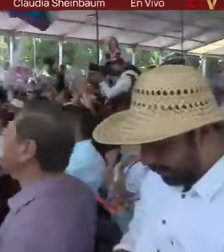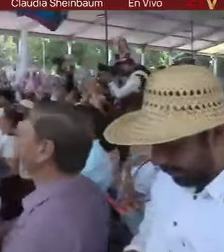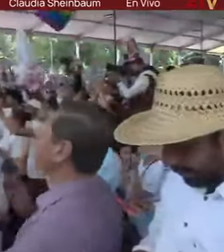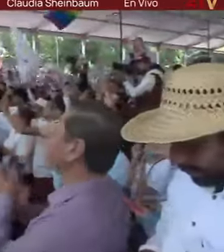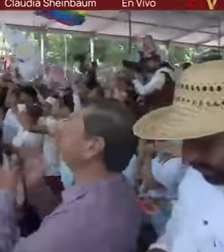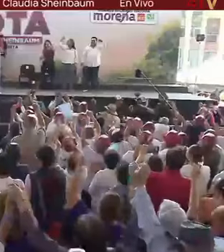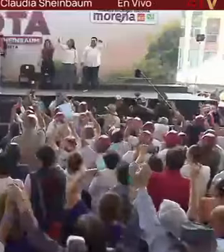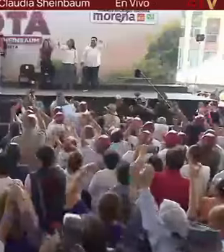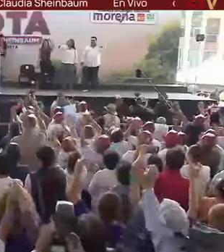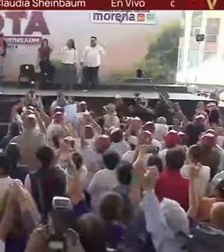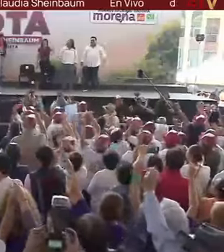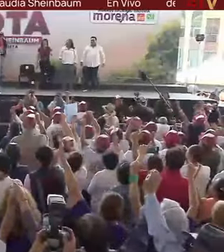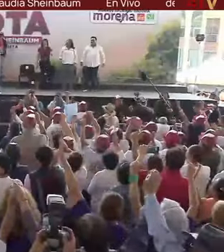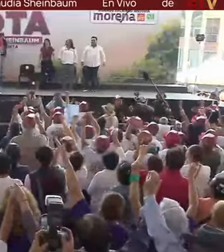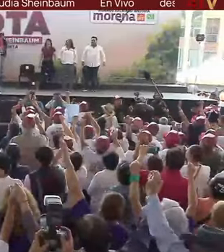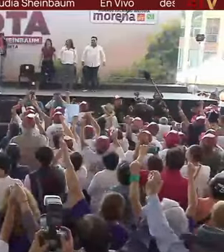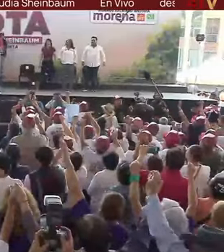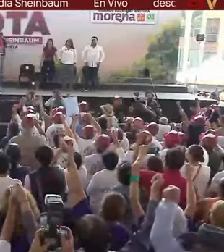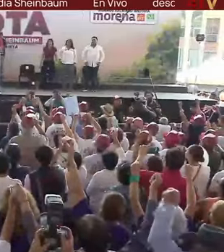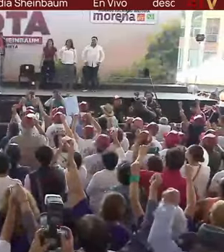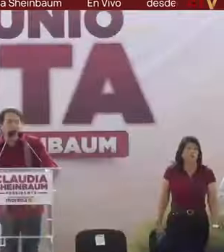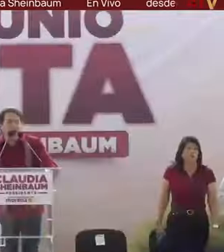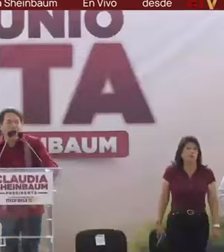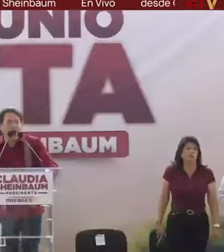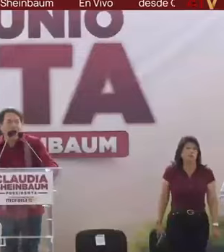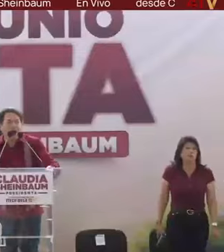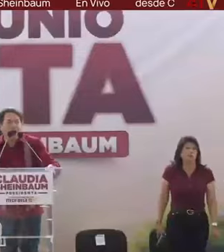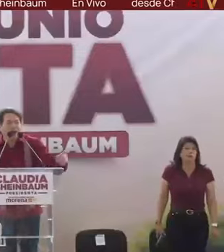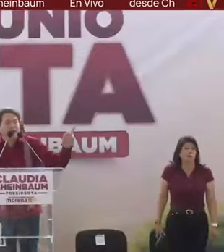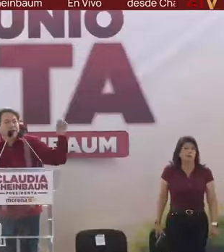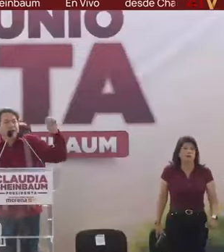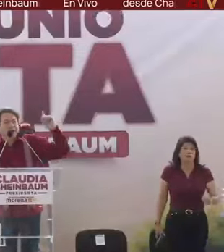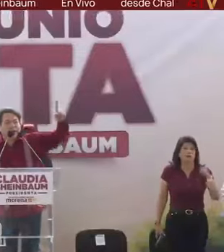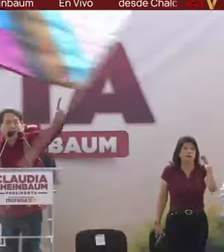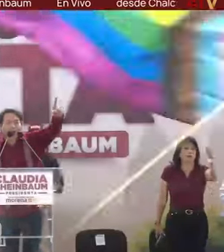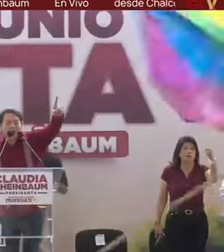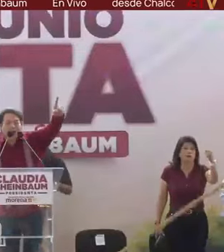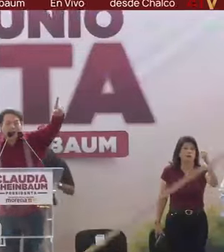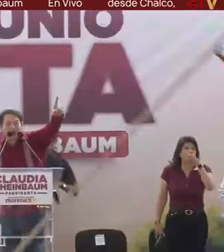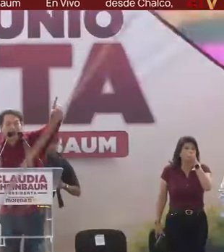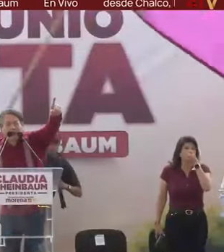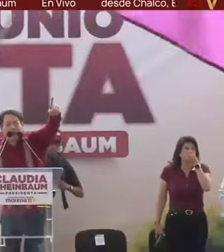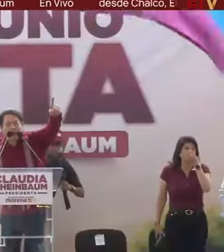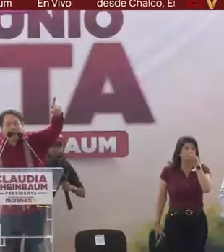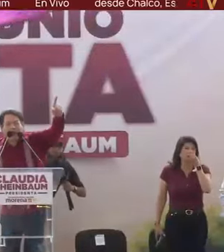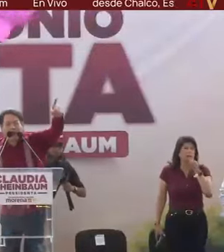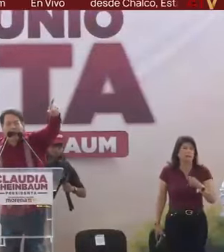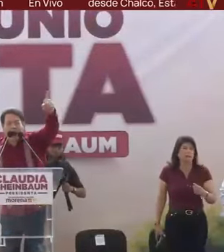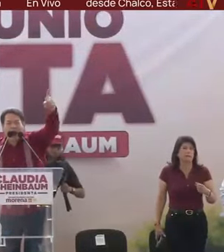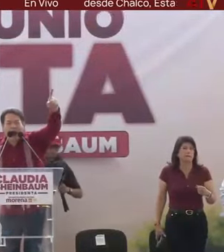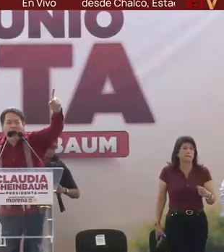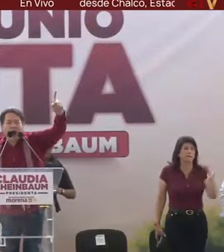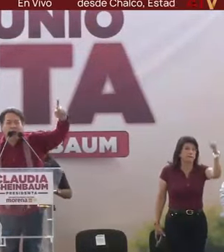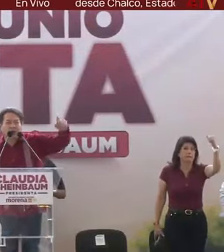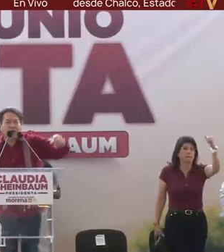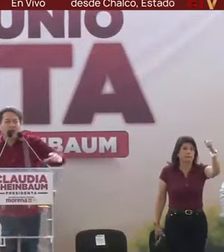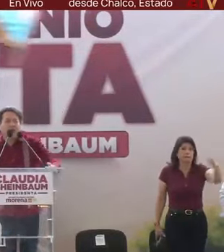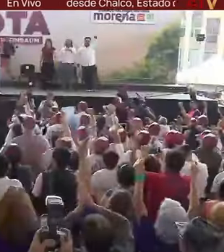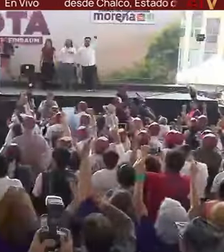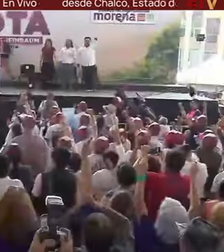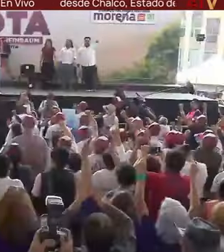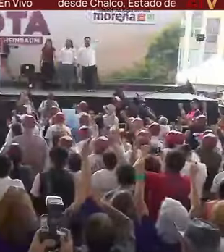México! ¡Que viva la Cuarta Transformación! ¡Que viva Andrés Manuel López